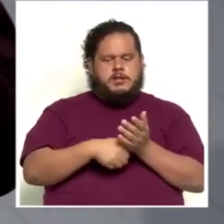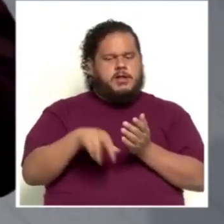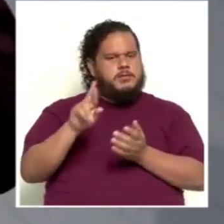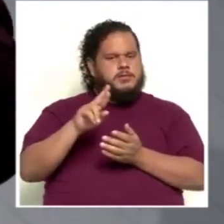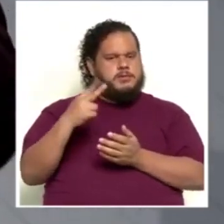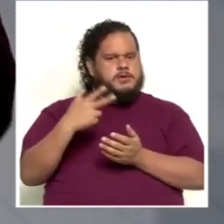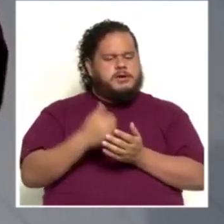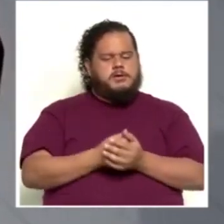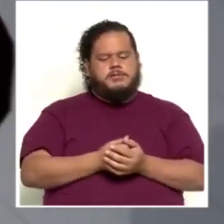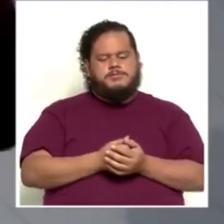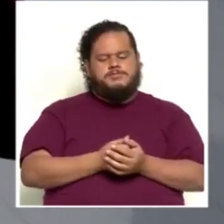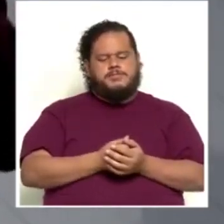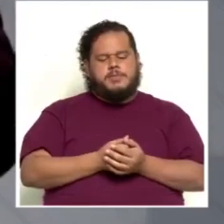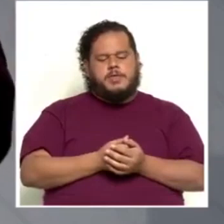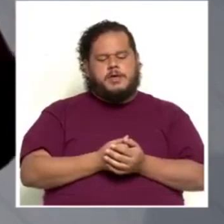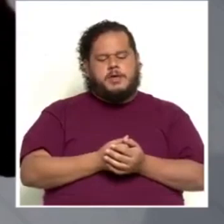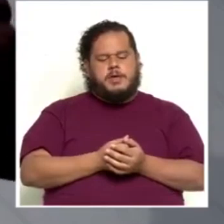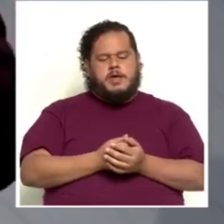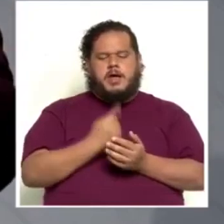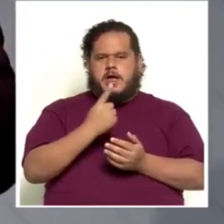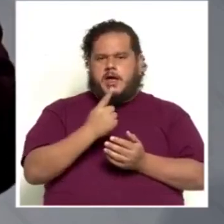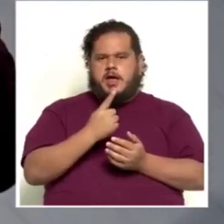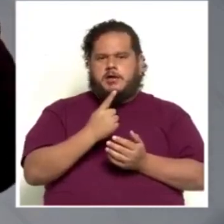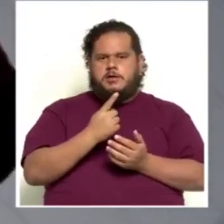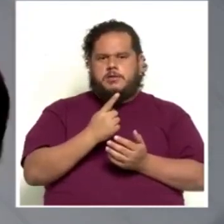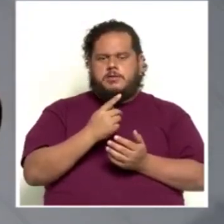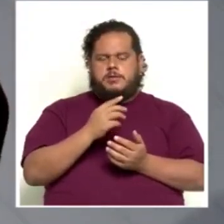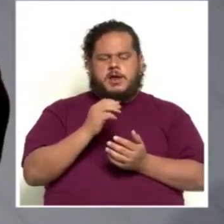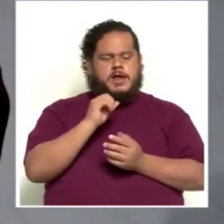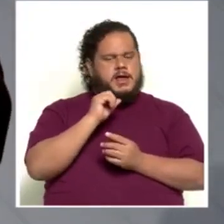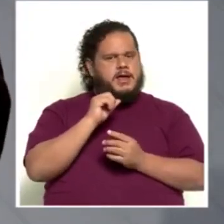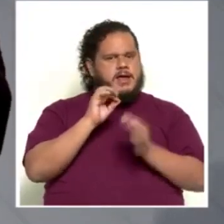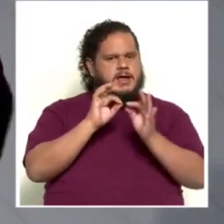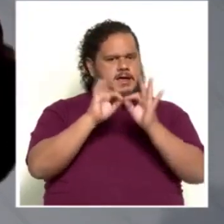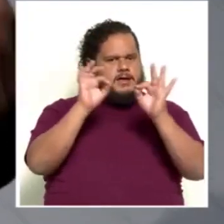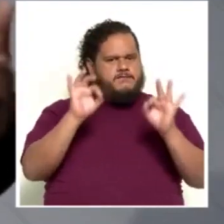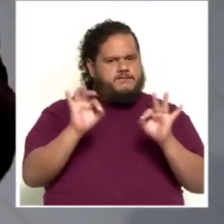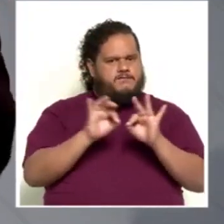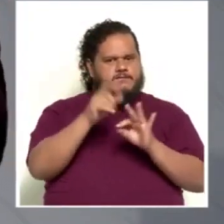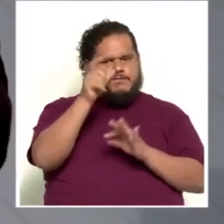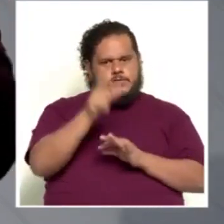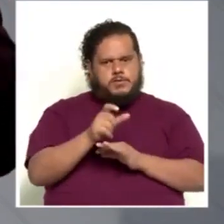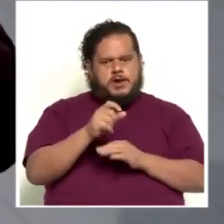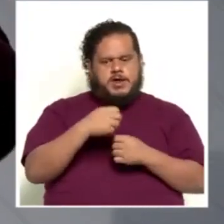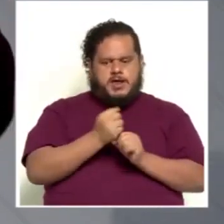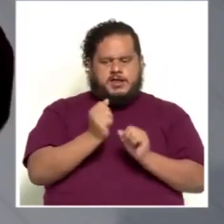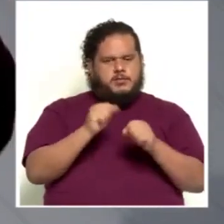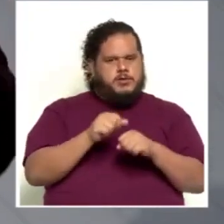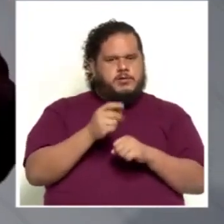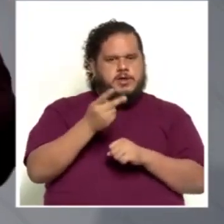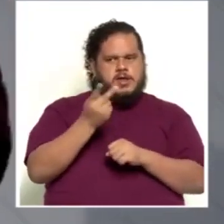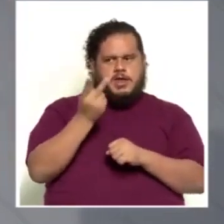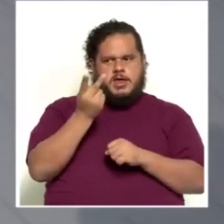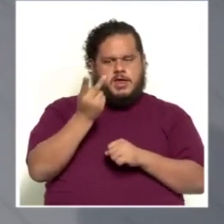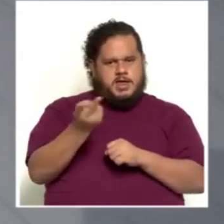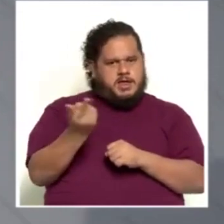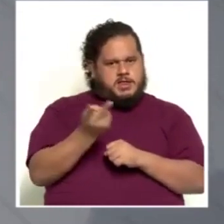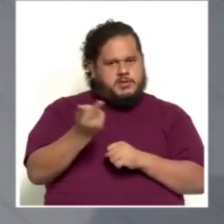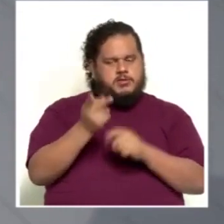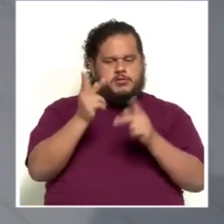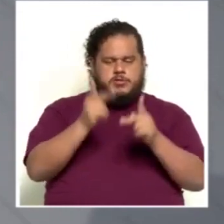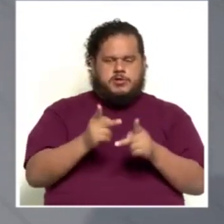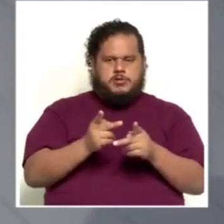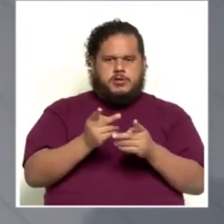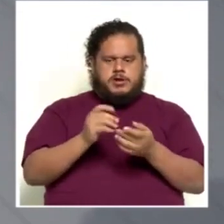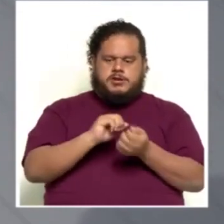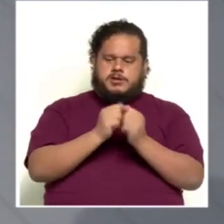Chávez, hay una figura que media entre ellos dos y que hace posible que estas dos personas se consoliden